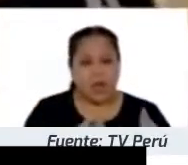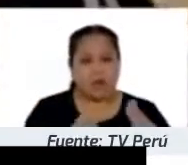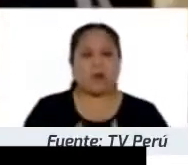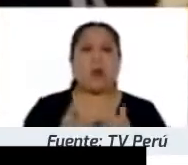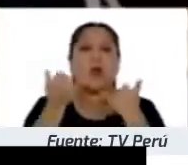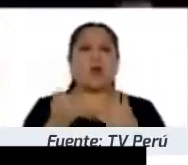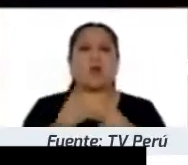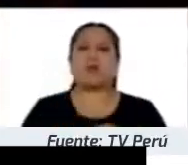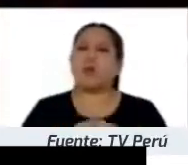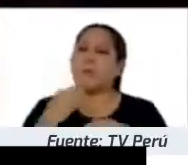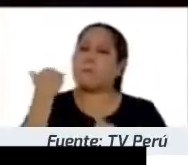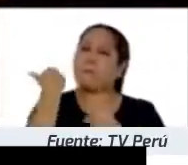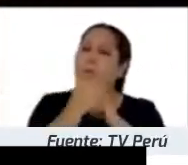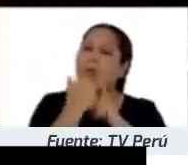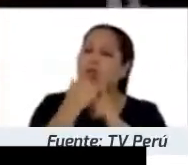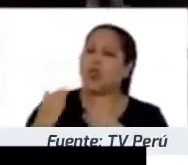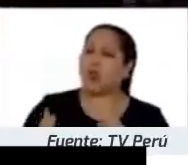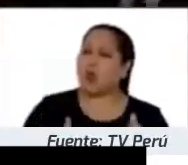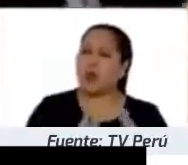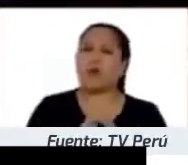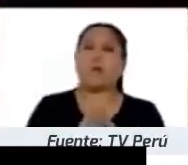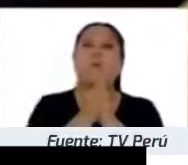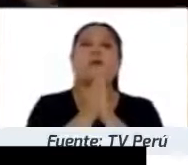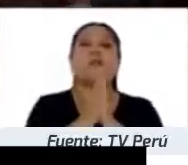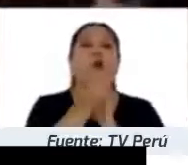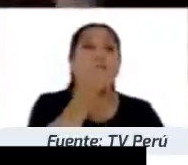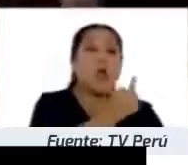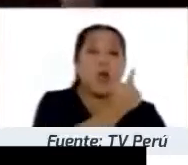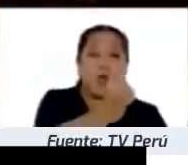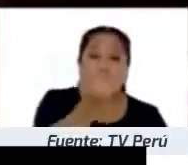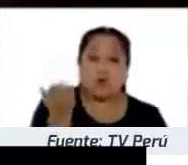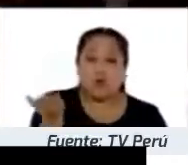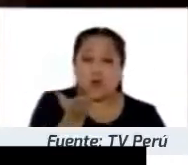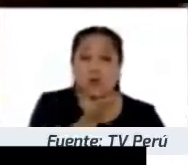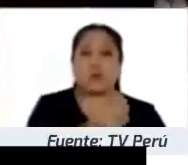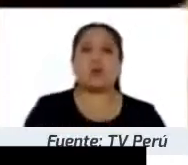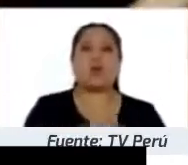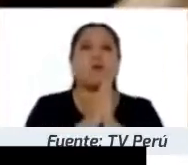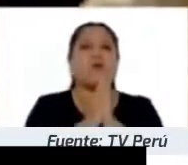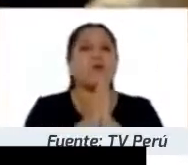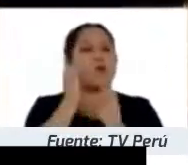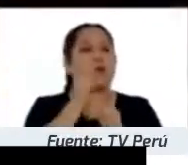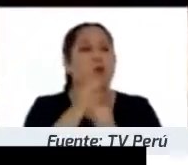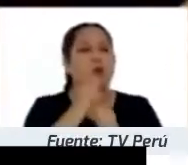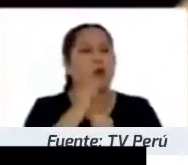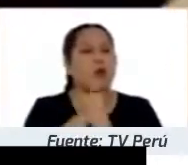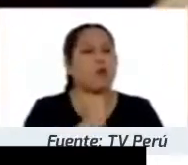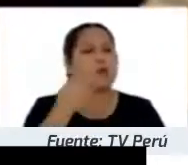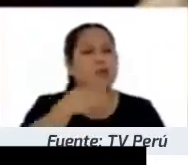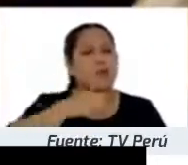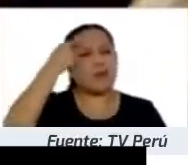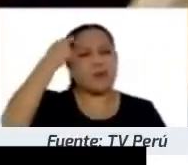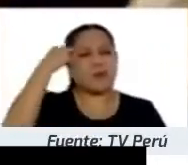recién estamos en medio camino, pero pido a todos y cada uno de ustedes, hagamos un trabajo siempre pensando en el